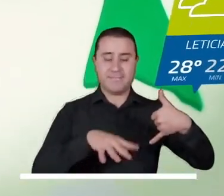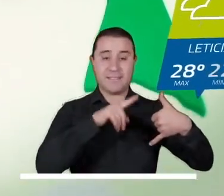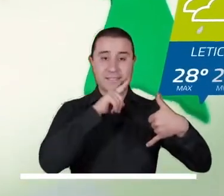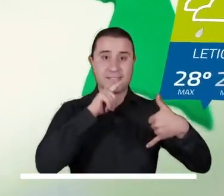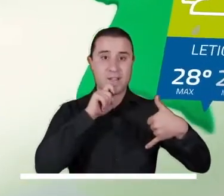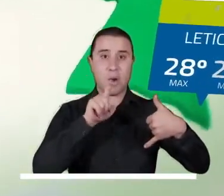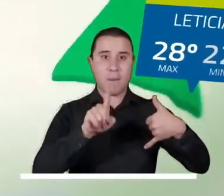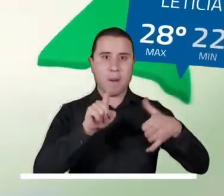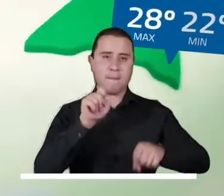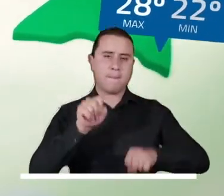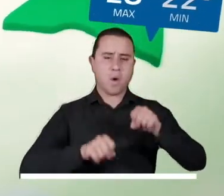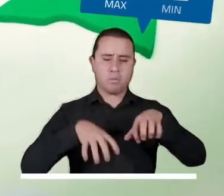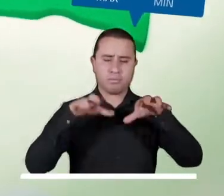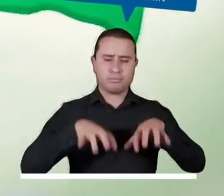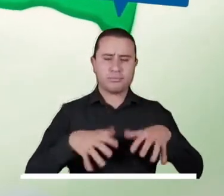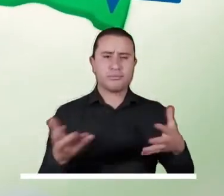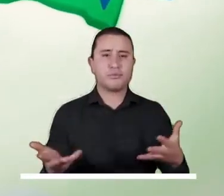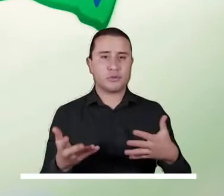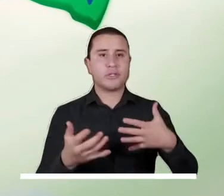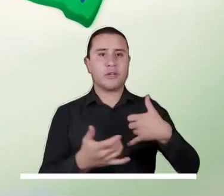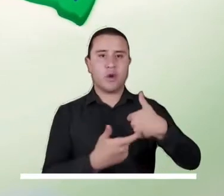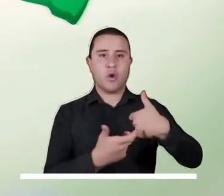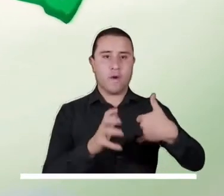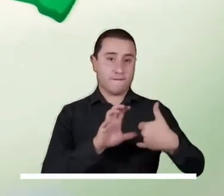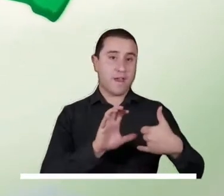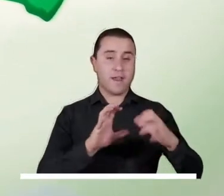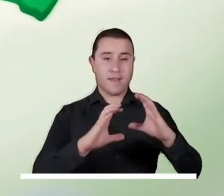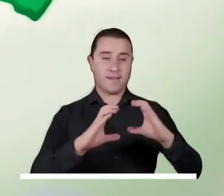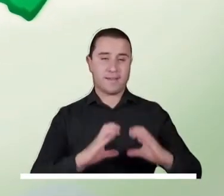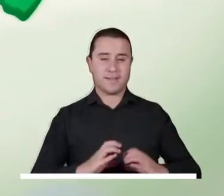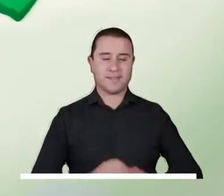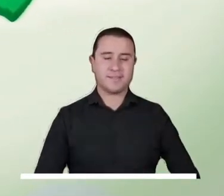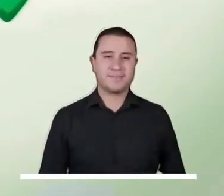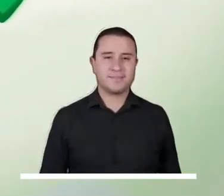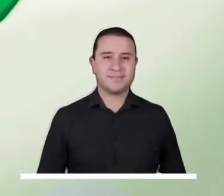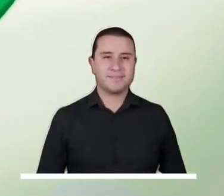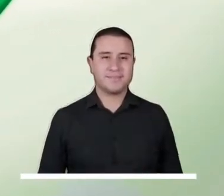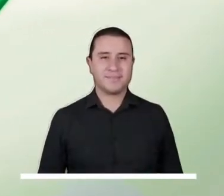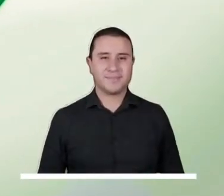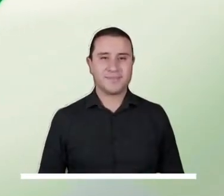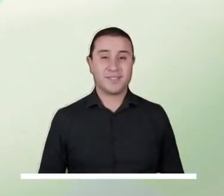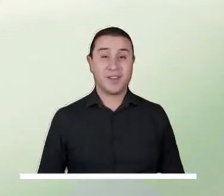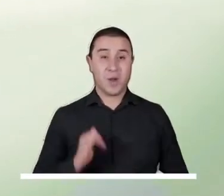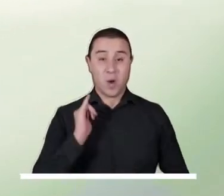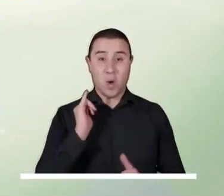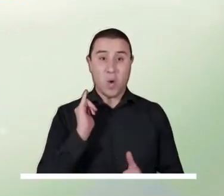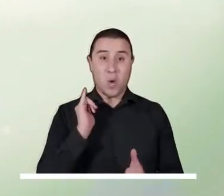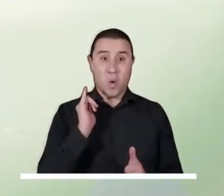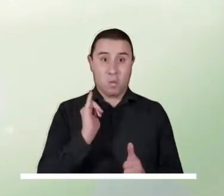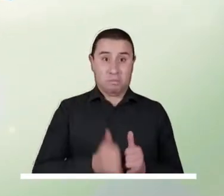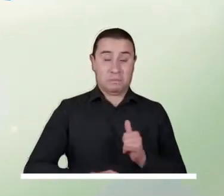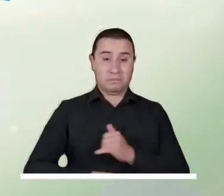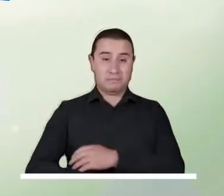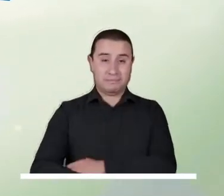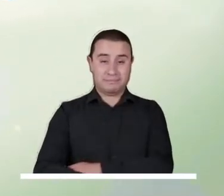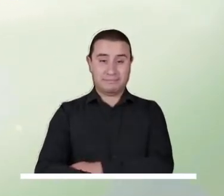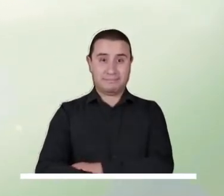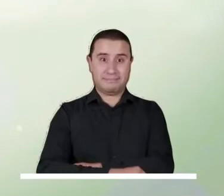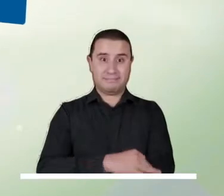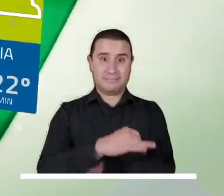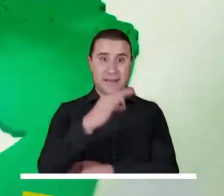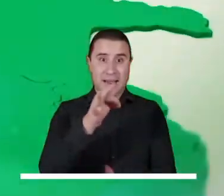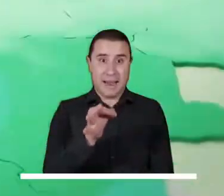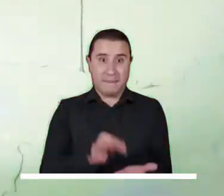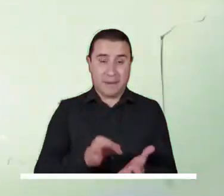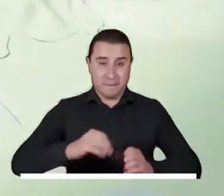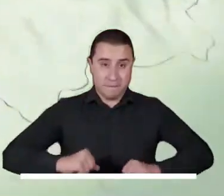selva amazónica, donde se estiman condiciones secas aunque no se descartan algunas precipitaciones en Guaviare y Caquetá.